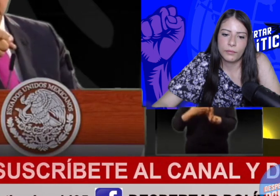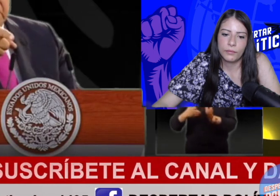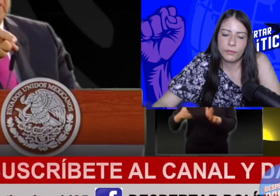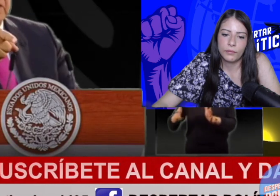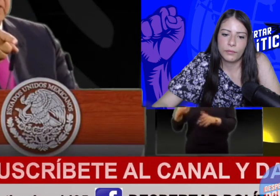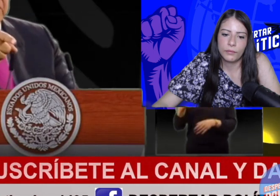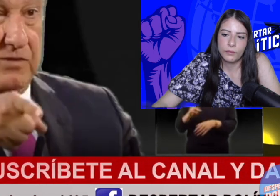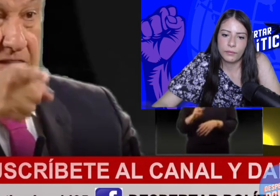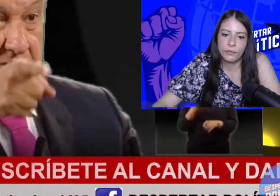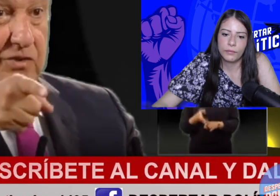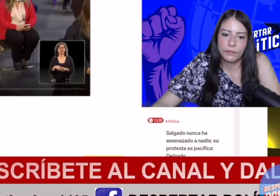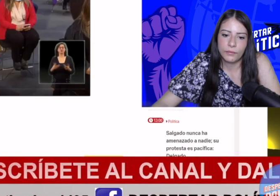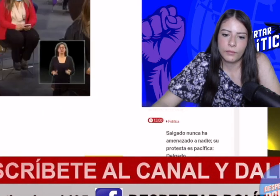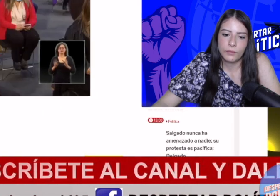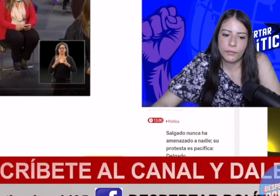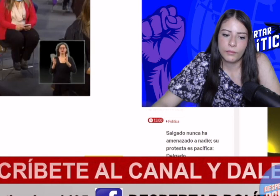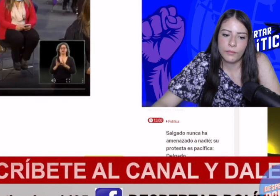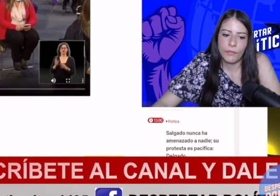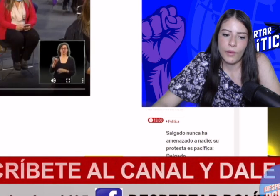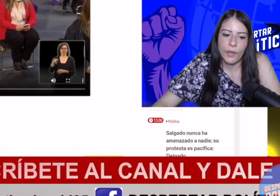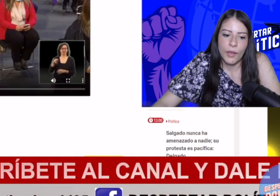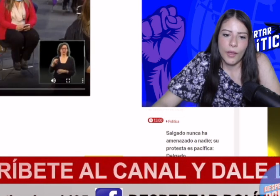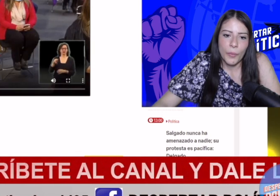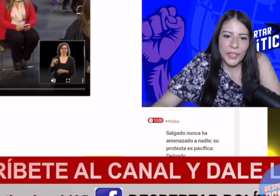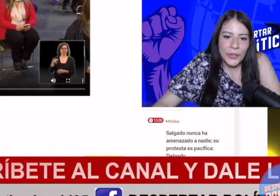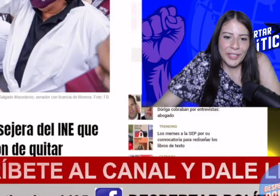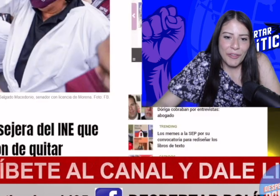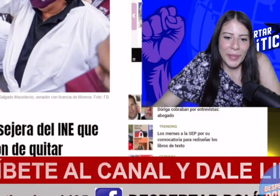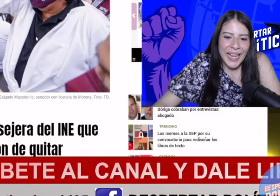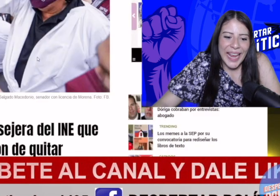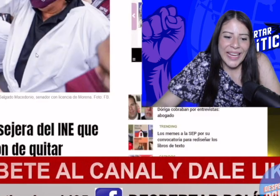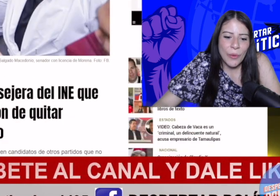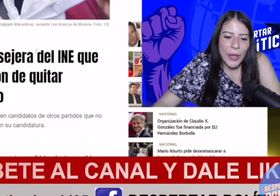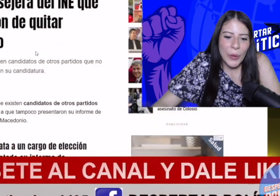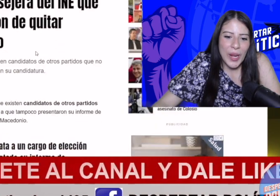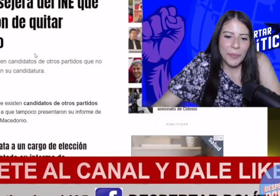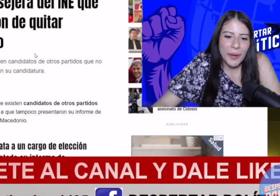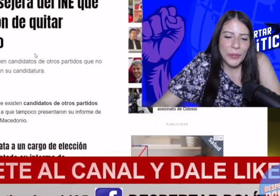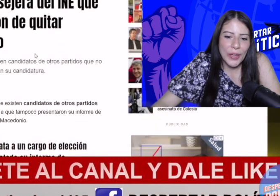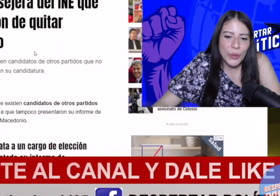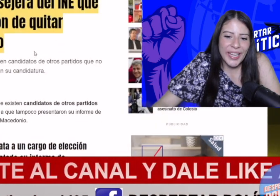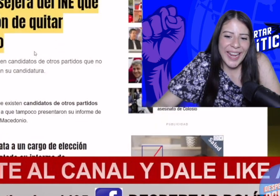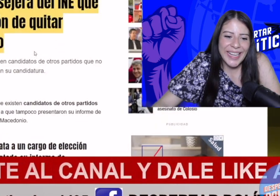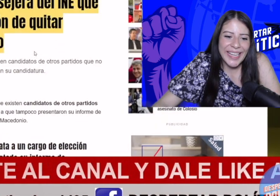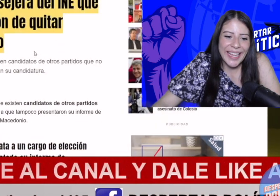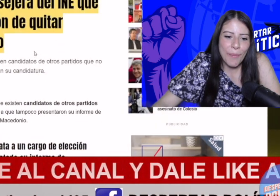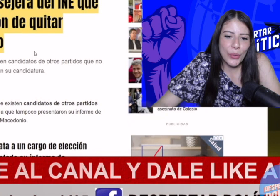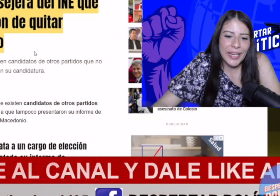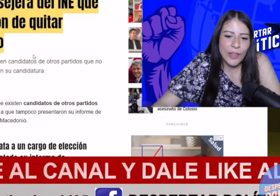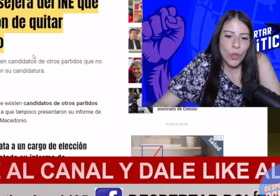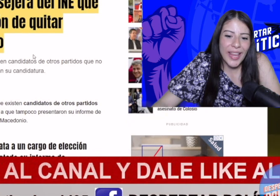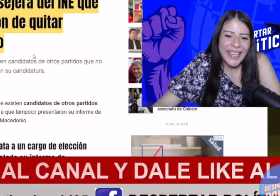tuvieron que ver con la elección. El día de ayer, el candidato... Pues ahí lo tienen, familia, y luego, ¿no? Las palabras de una consejera del INE